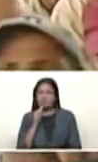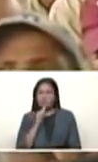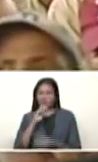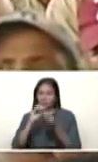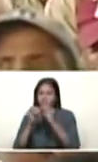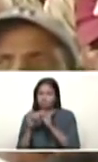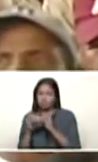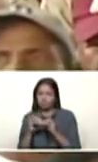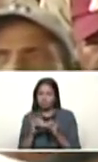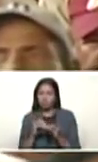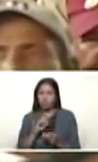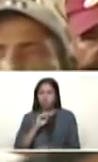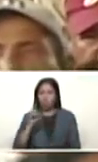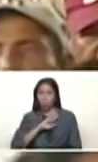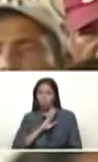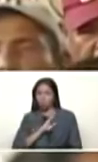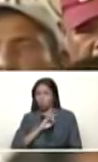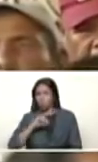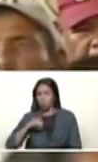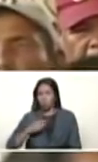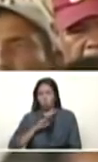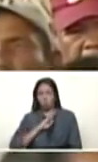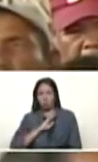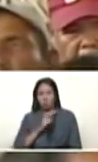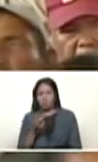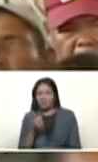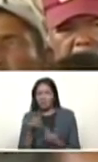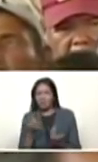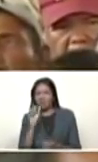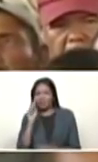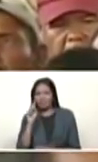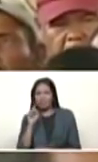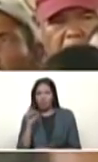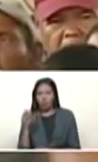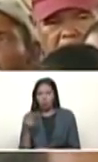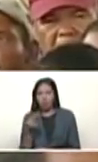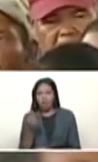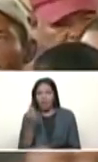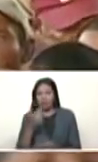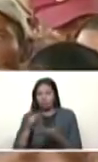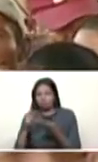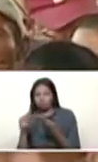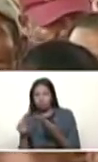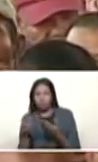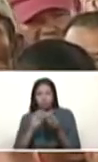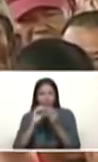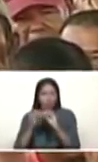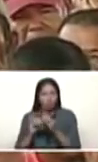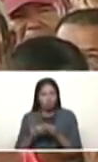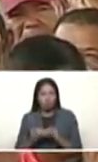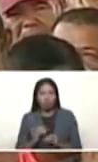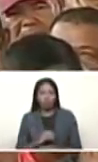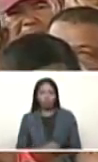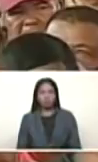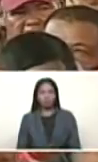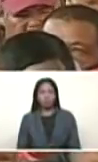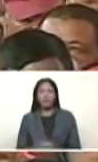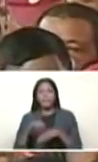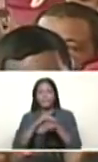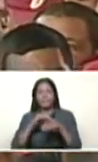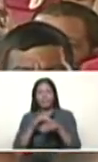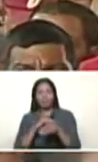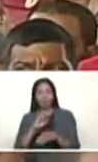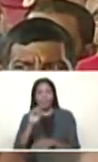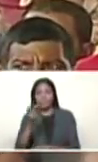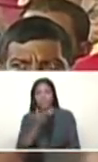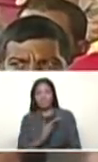motores? Nosotros mismos. ¿Y qué necesitan? Los repuestos. Bueno, ministro Dante,